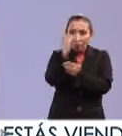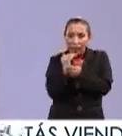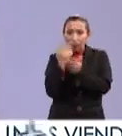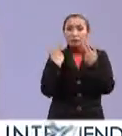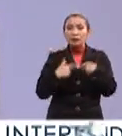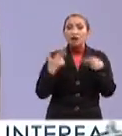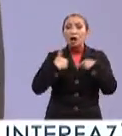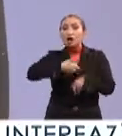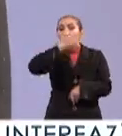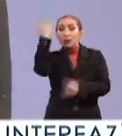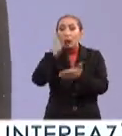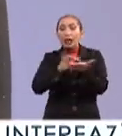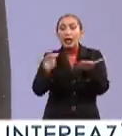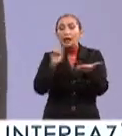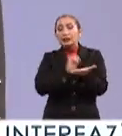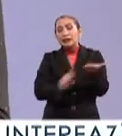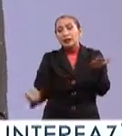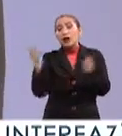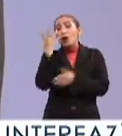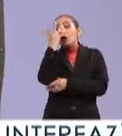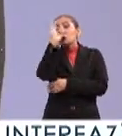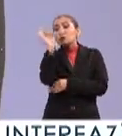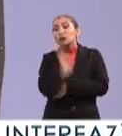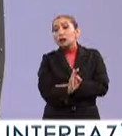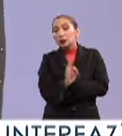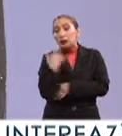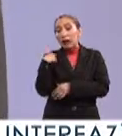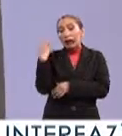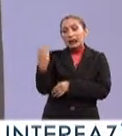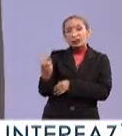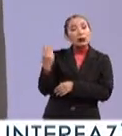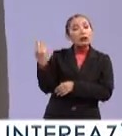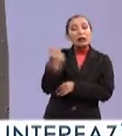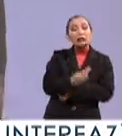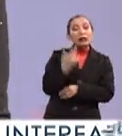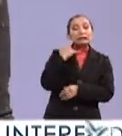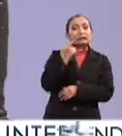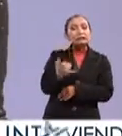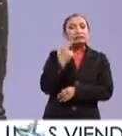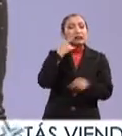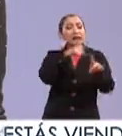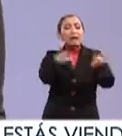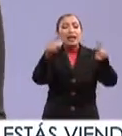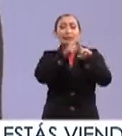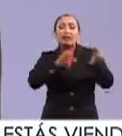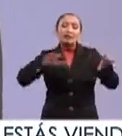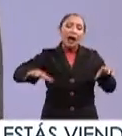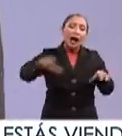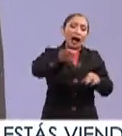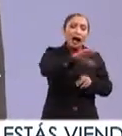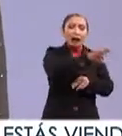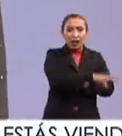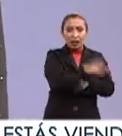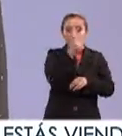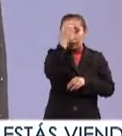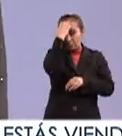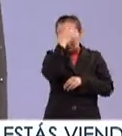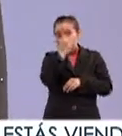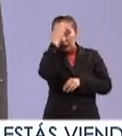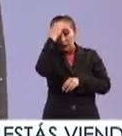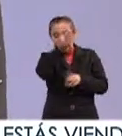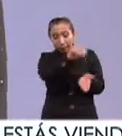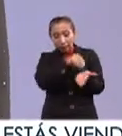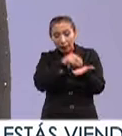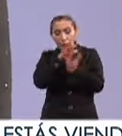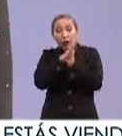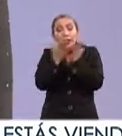de analfabetismo a 4%. Hacer frente a este problema requiere esfuerzos multidisciplinarios y parte de esta experiencia es